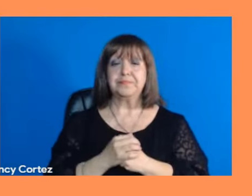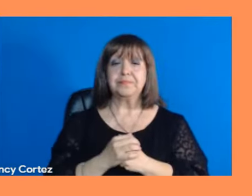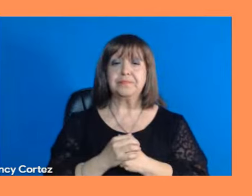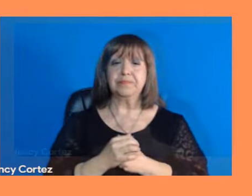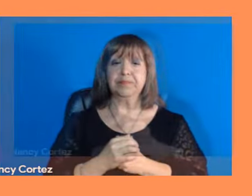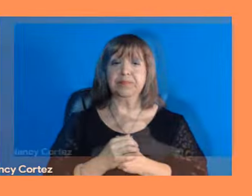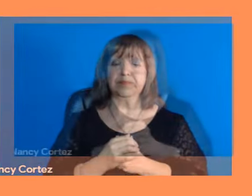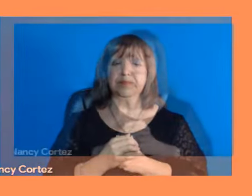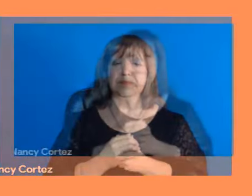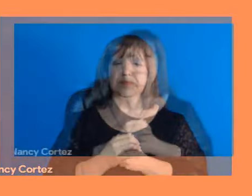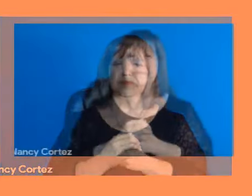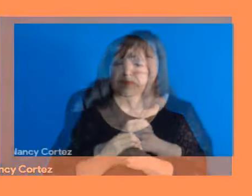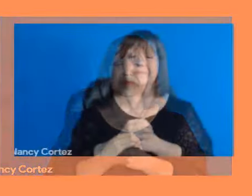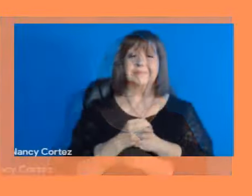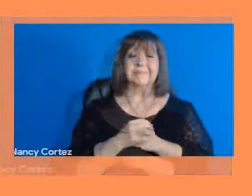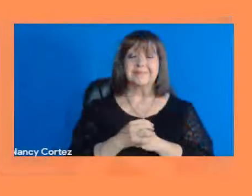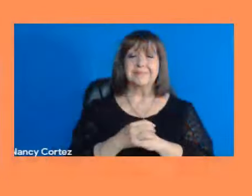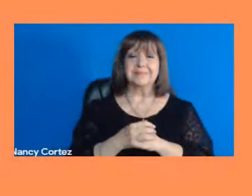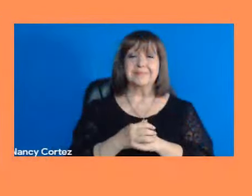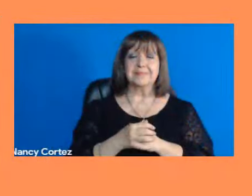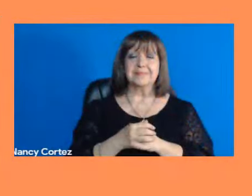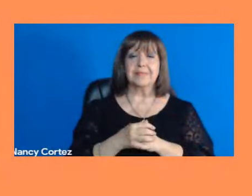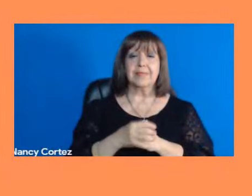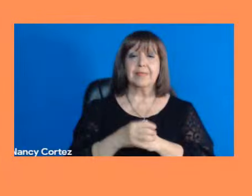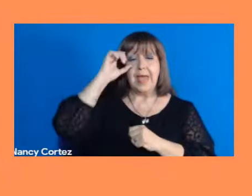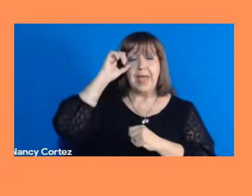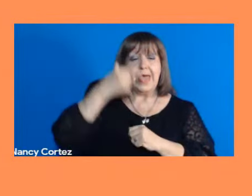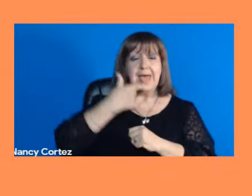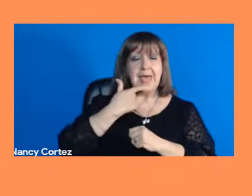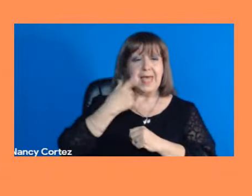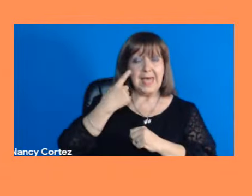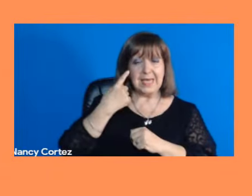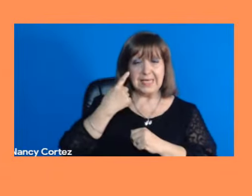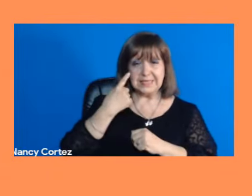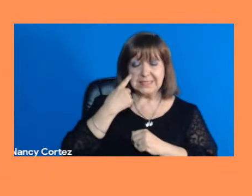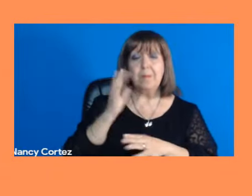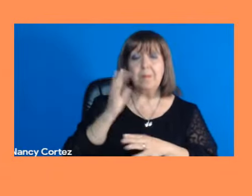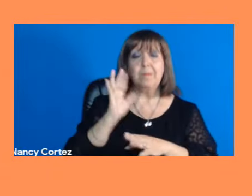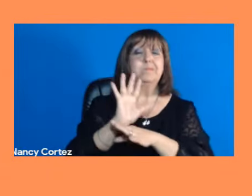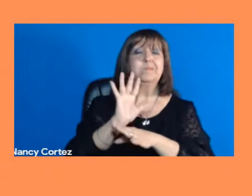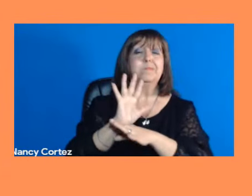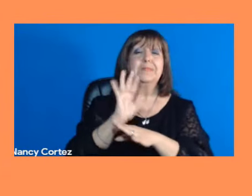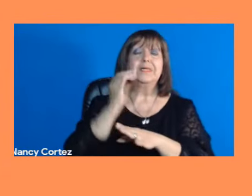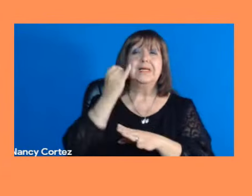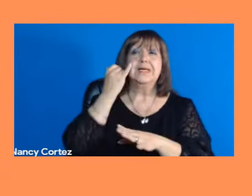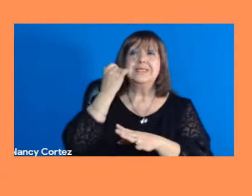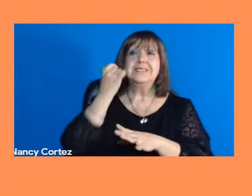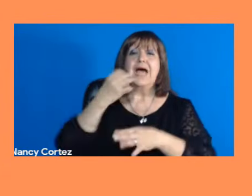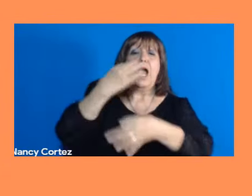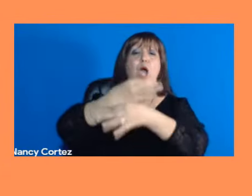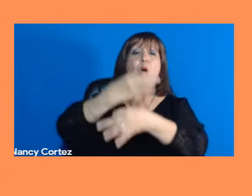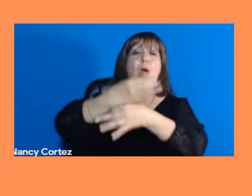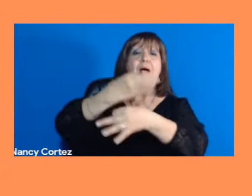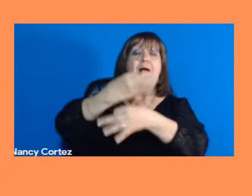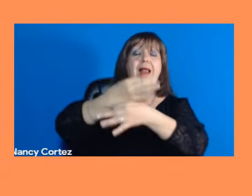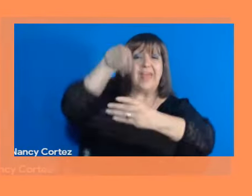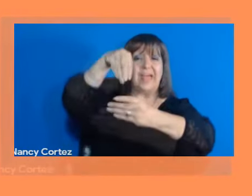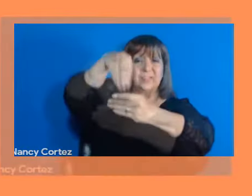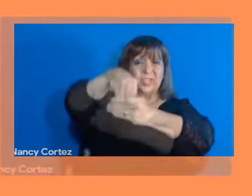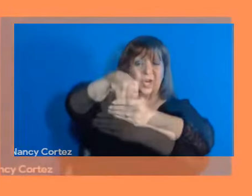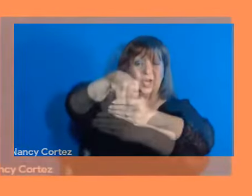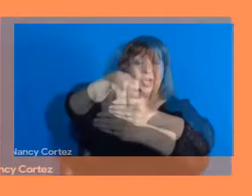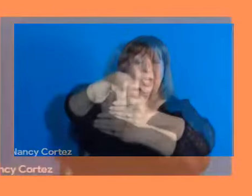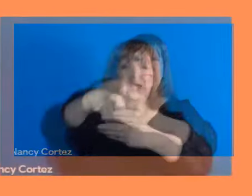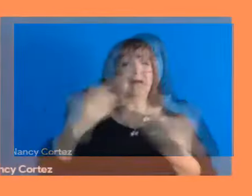La ESI democratiza y pluraliza las voces en la escuela. La ESI permite la escucha, reconoce las